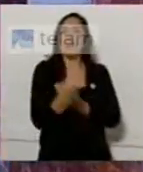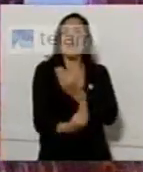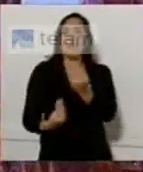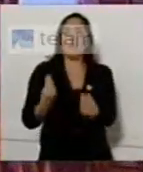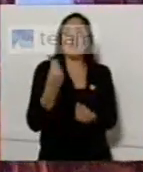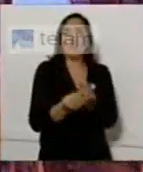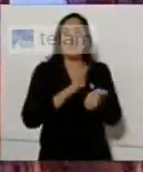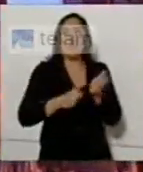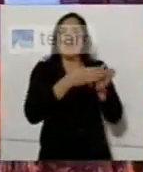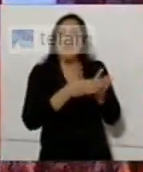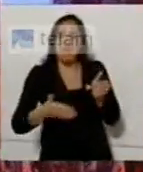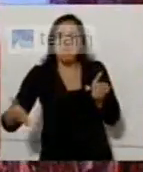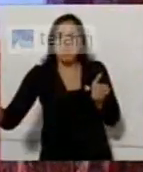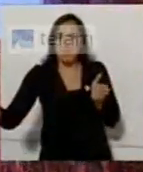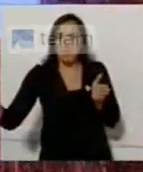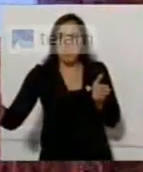Que también,